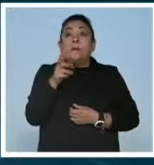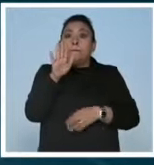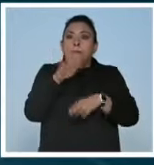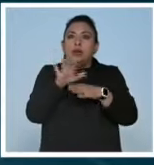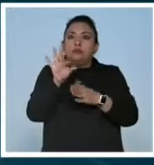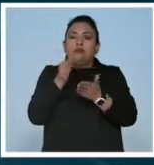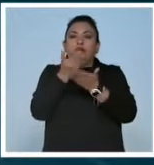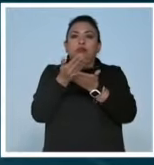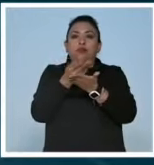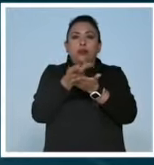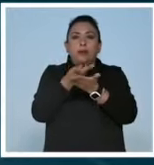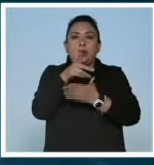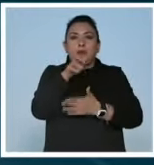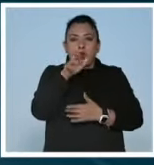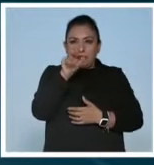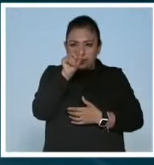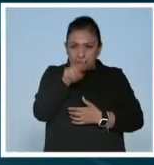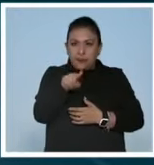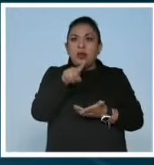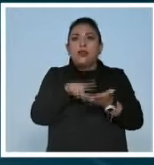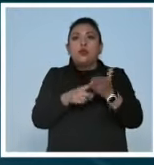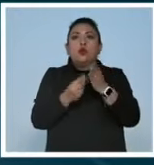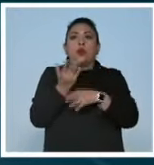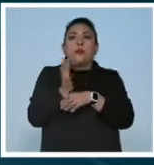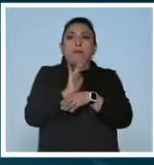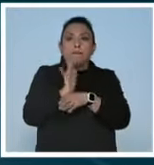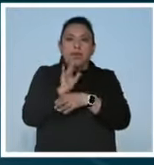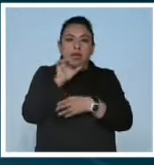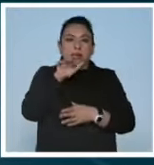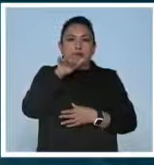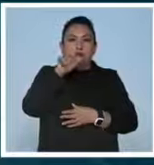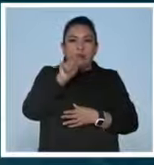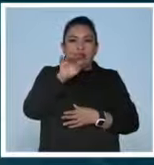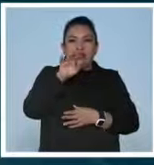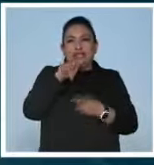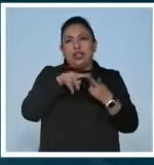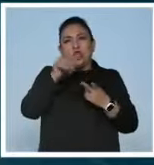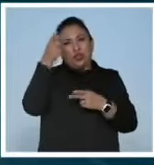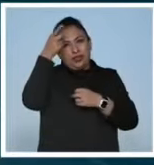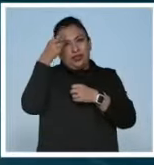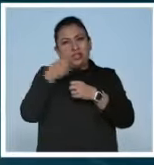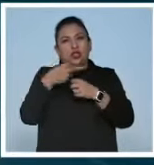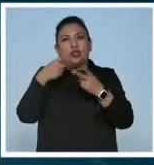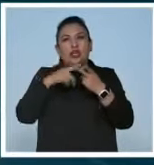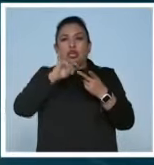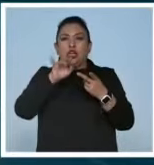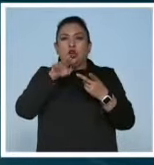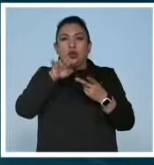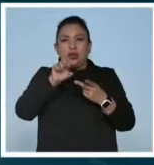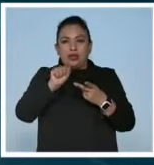a los premios Ariel. También estará detrás de la nueva película de Amad Escalante y de otra dirigida por Jonás